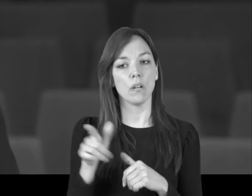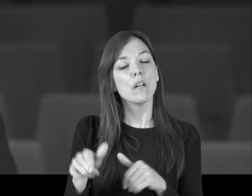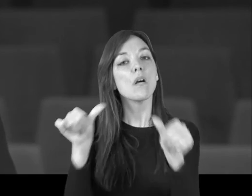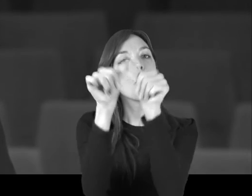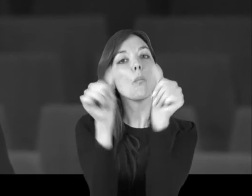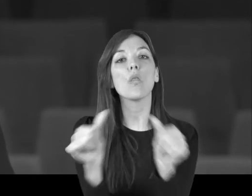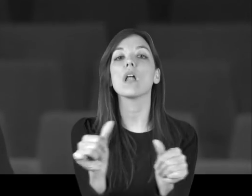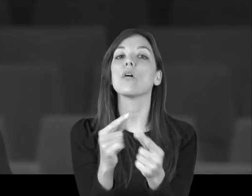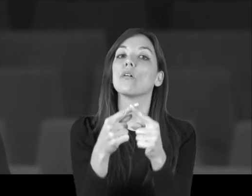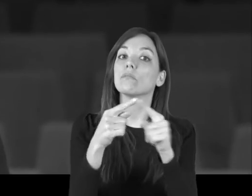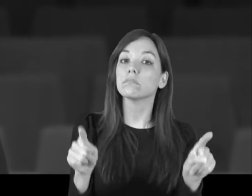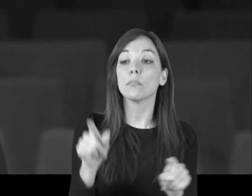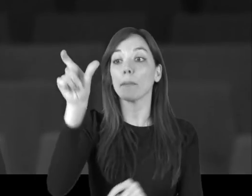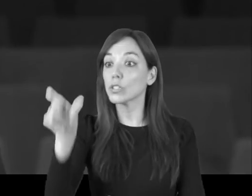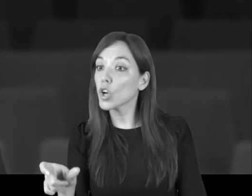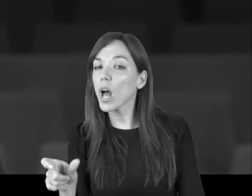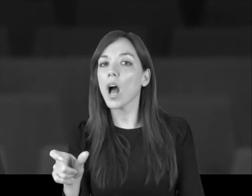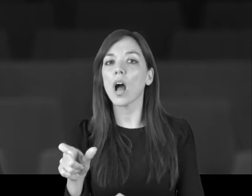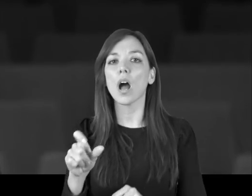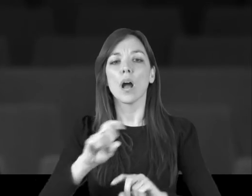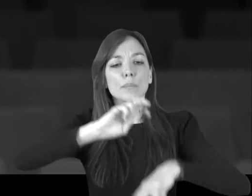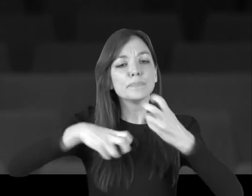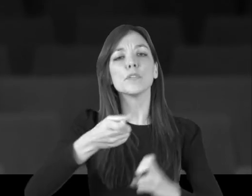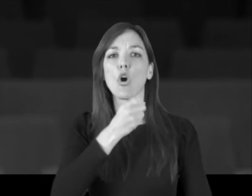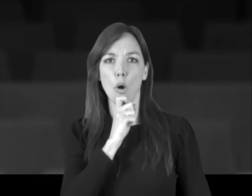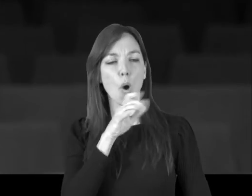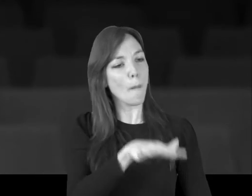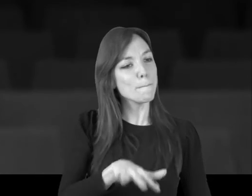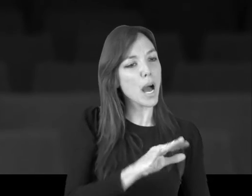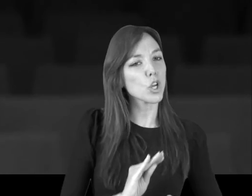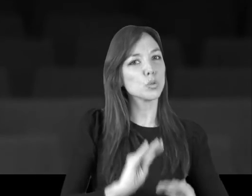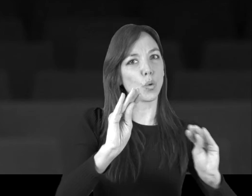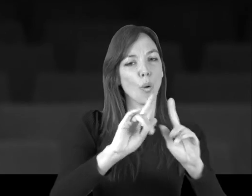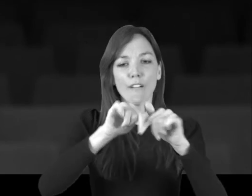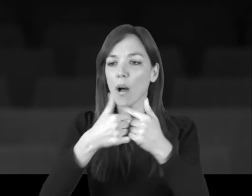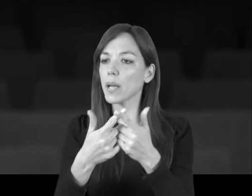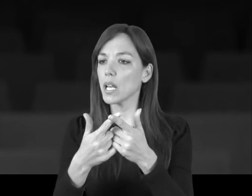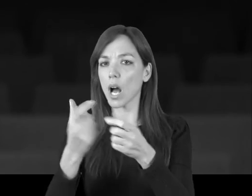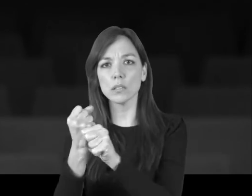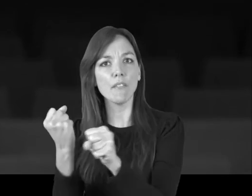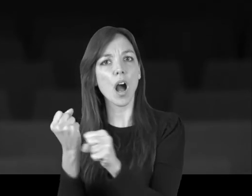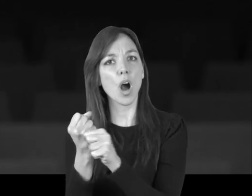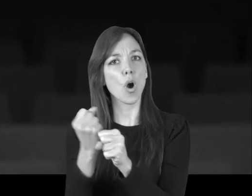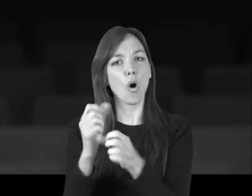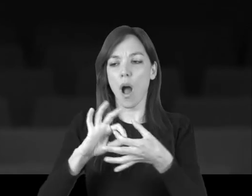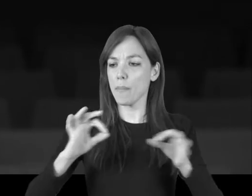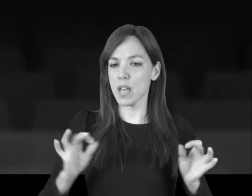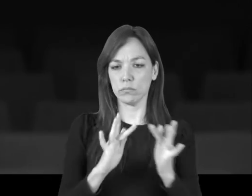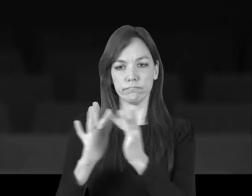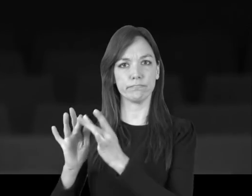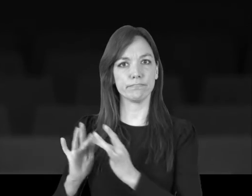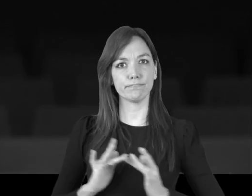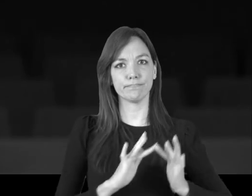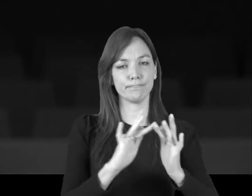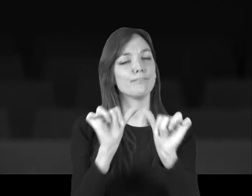apuesta FEAFES, por un modelo en que la persona se recupera dentro de la sociedad, en su barrio, con su familia, con sus amigos, con su trabajo y con